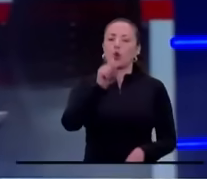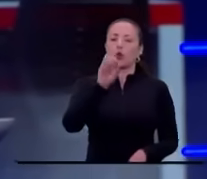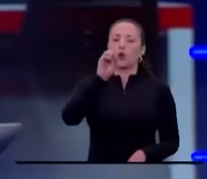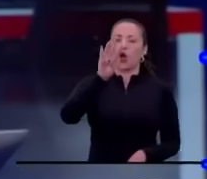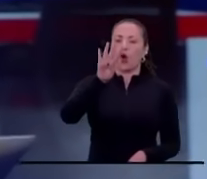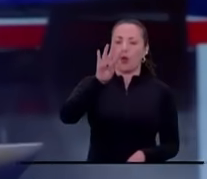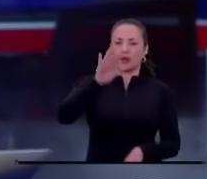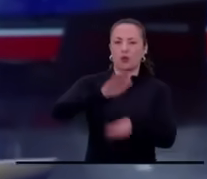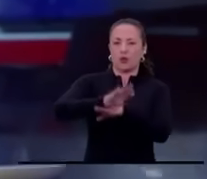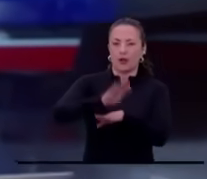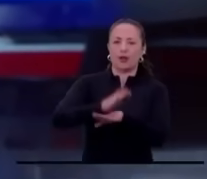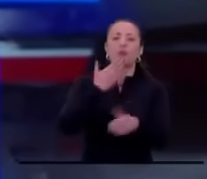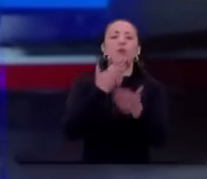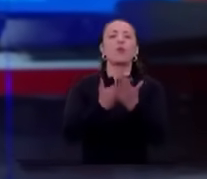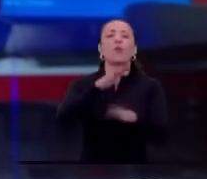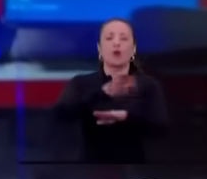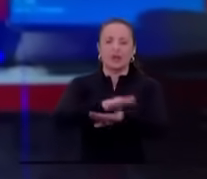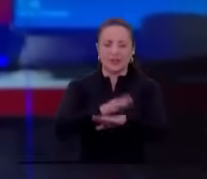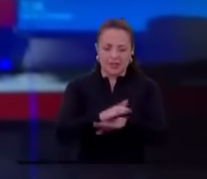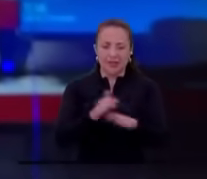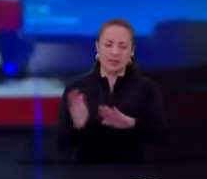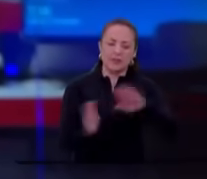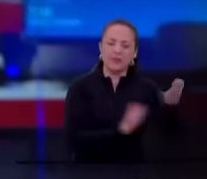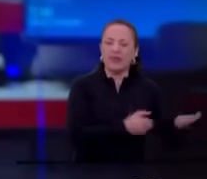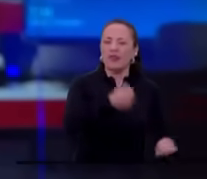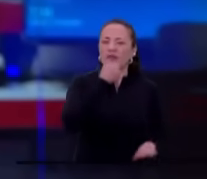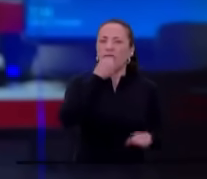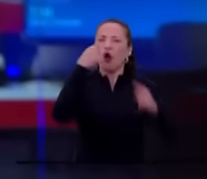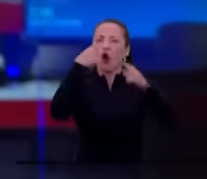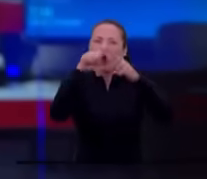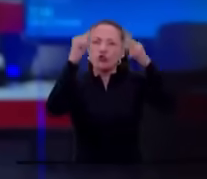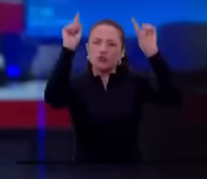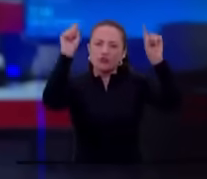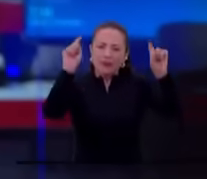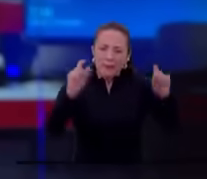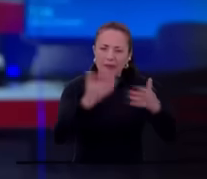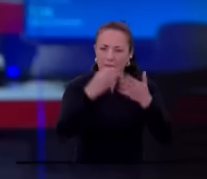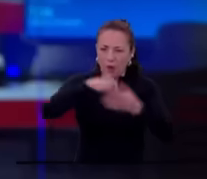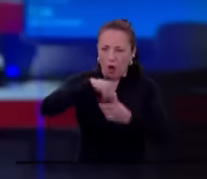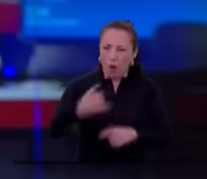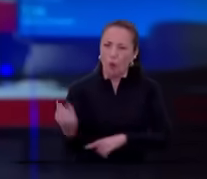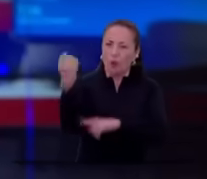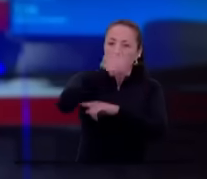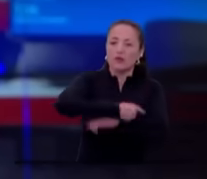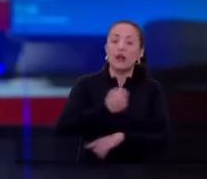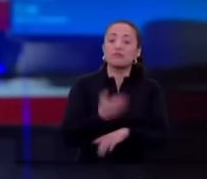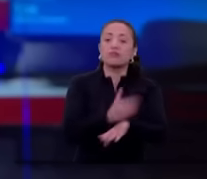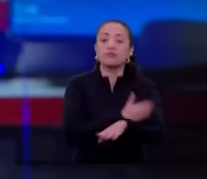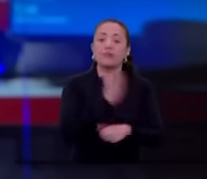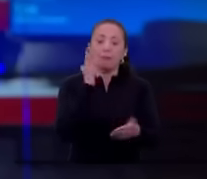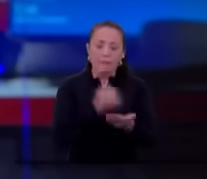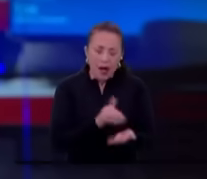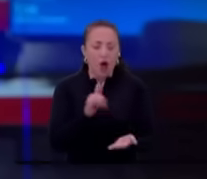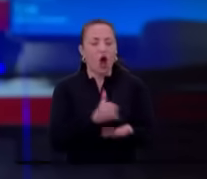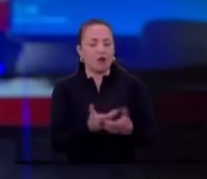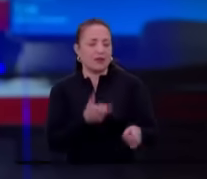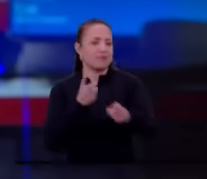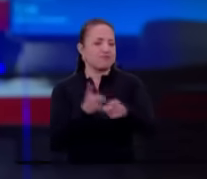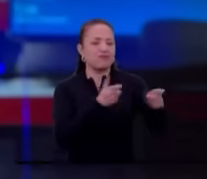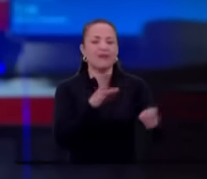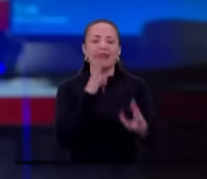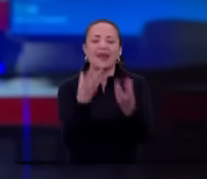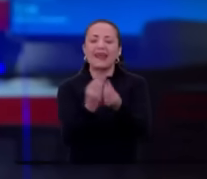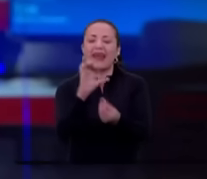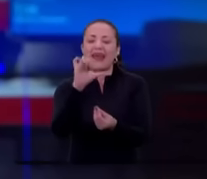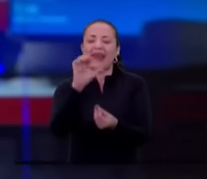1:04 p.m. Buenas tardes. Seguimos con otras noticias de Caracol del día. El más reciente ataque armado repudiable del ELN en zona rural